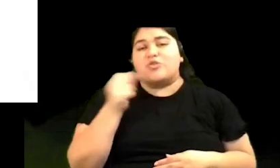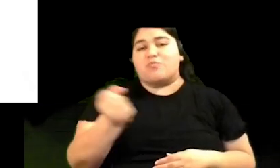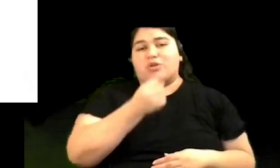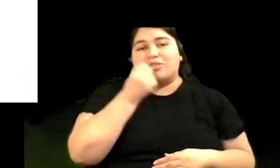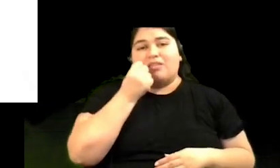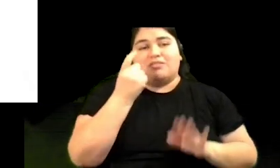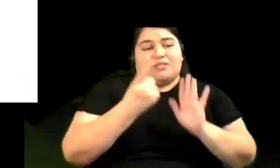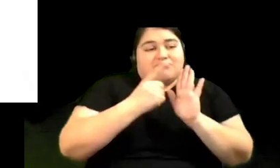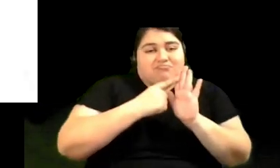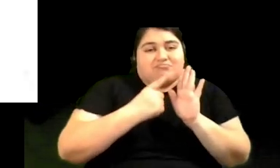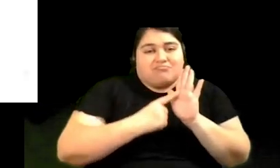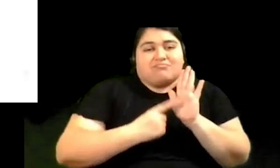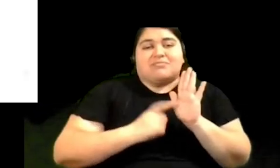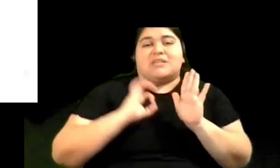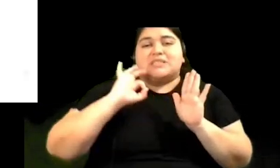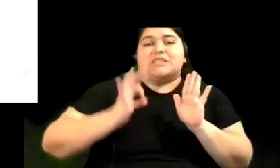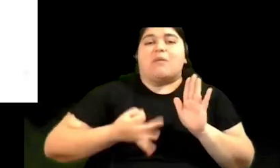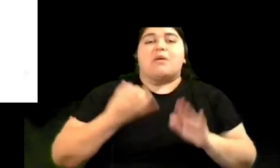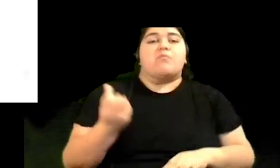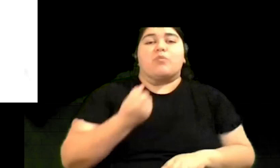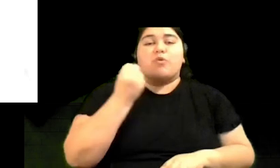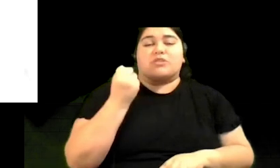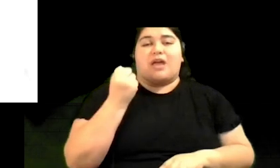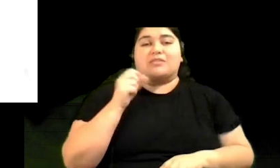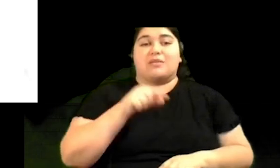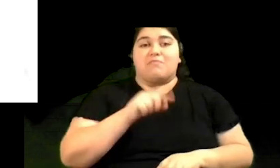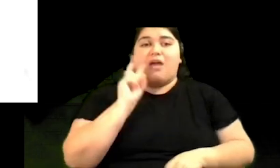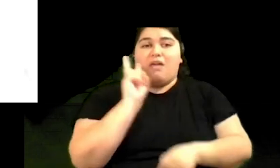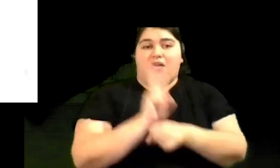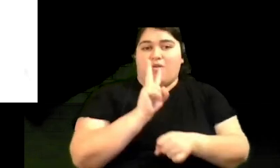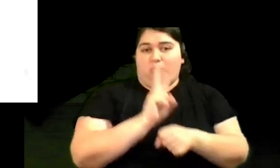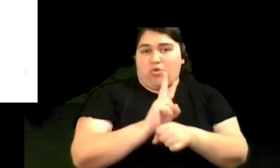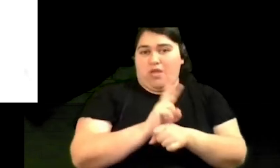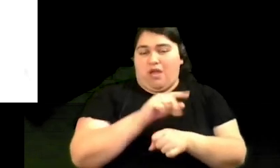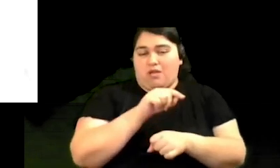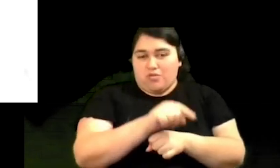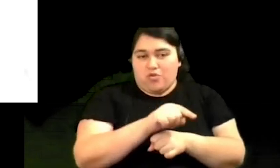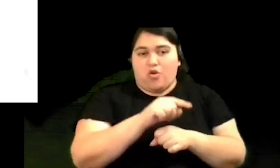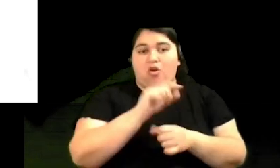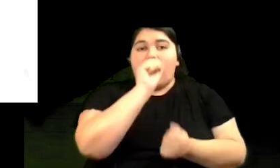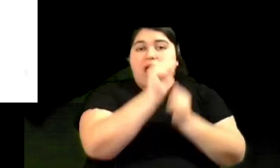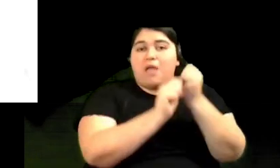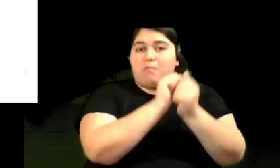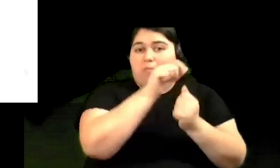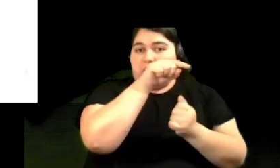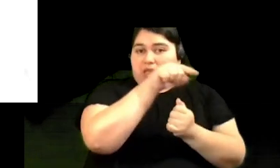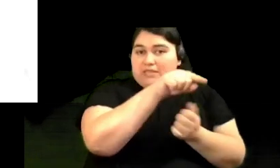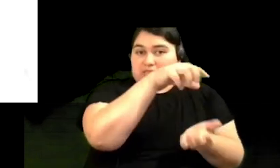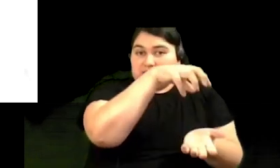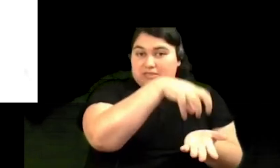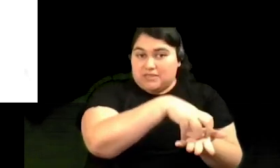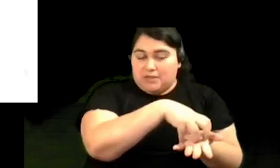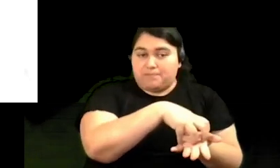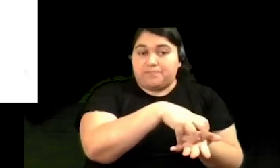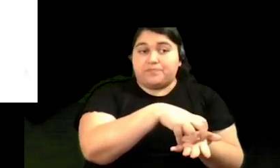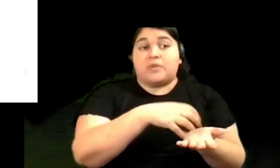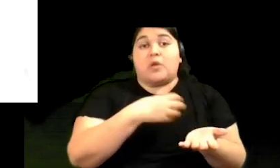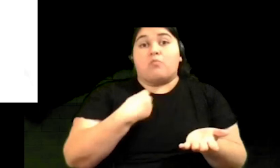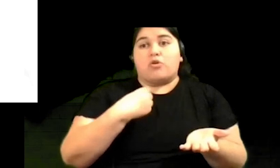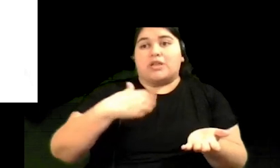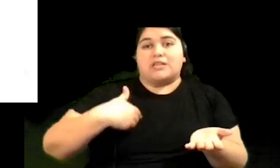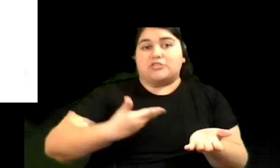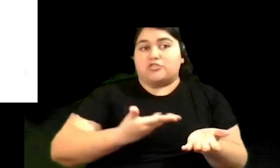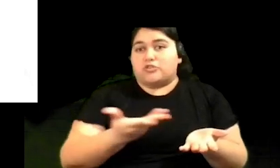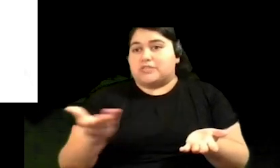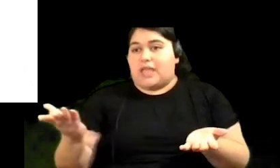aspectos que son muy importantes en lo que hace al mantenimiento de lo posible de la empresa en marcha, ¿no? Por el tema social que atrae un